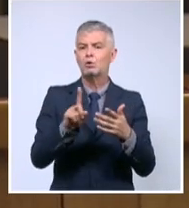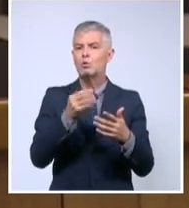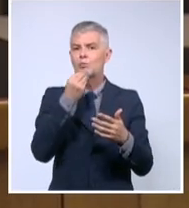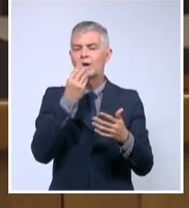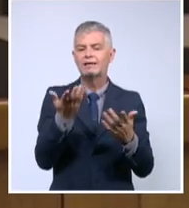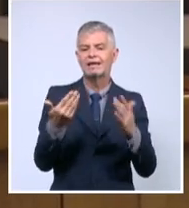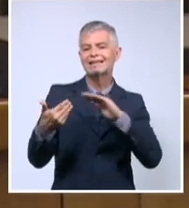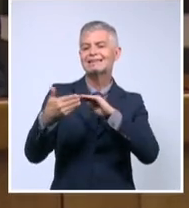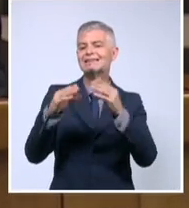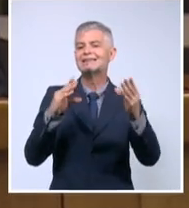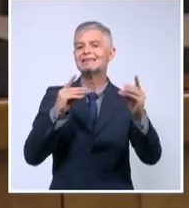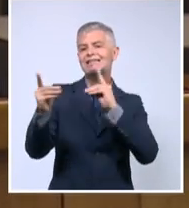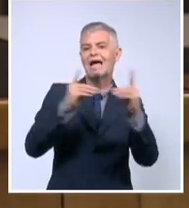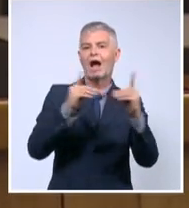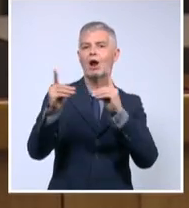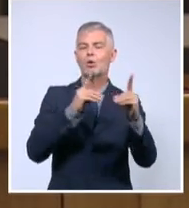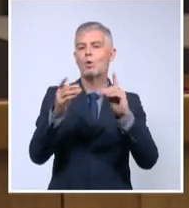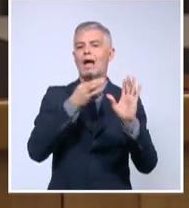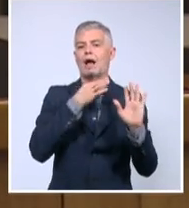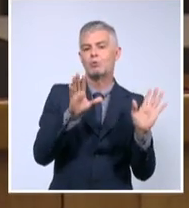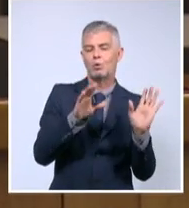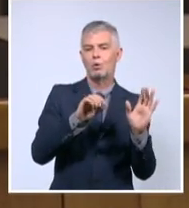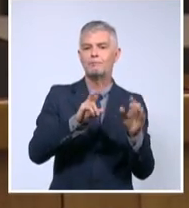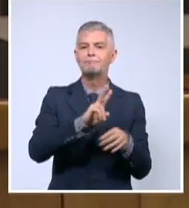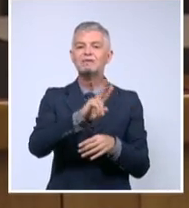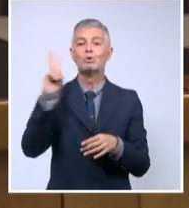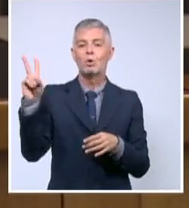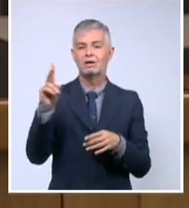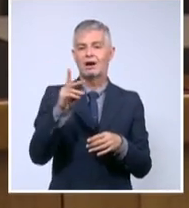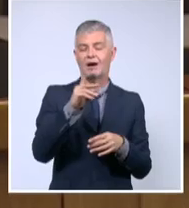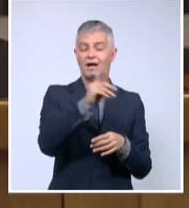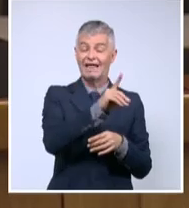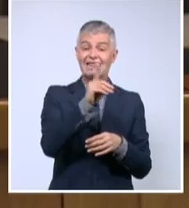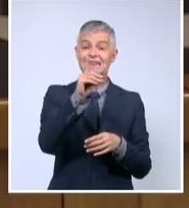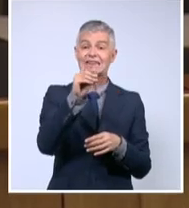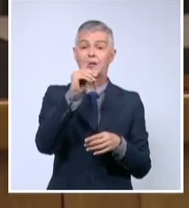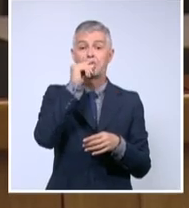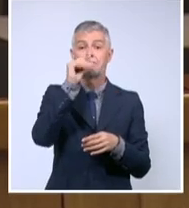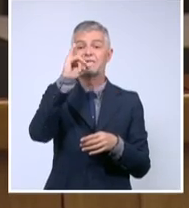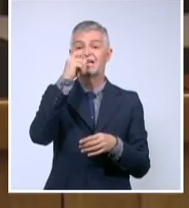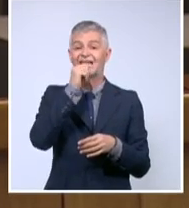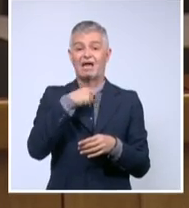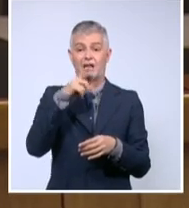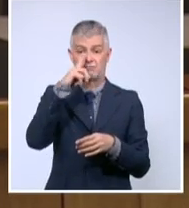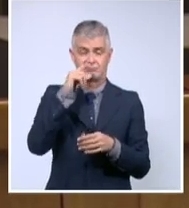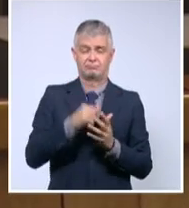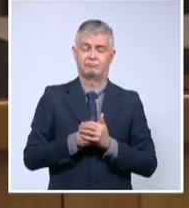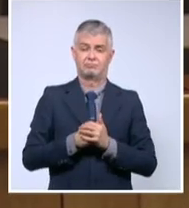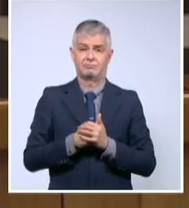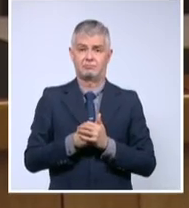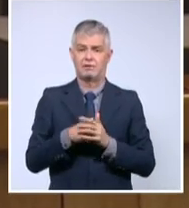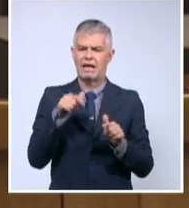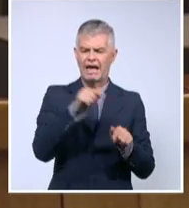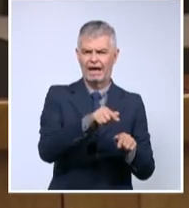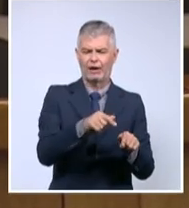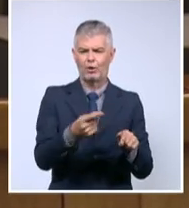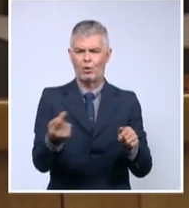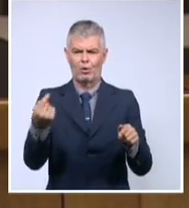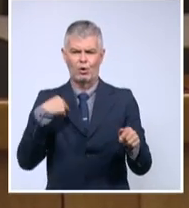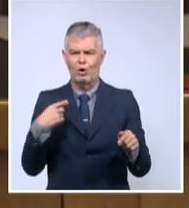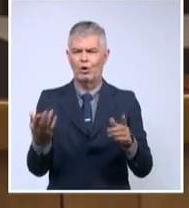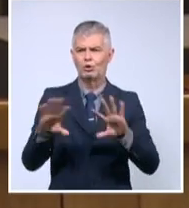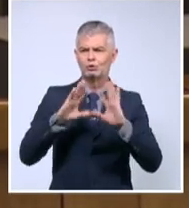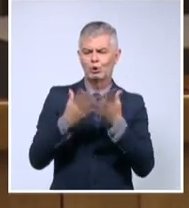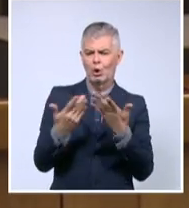en caso de una victoria demócrata. Se nos echaron encima con todo, provocaciones de actitudes mercenarias